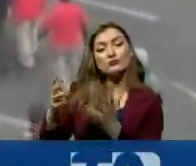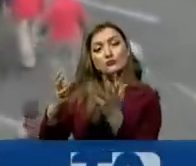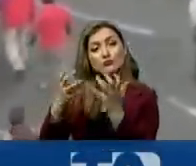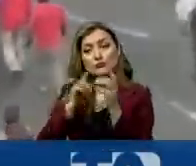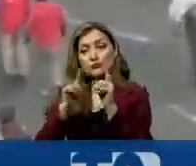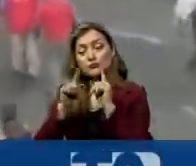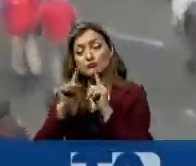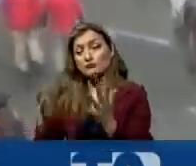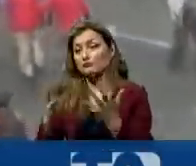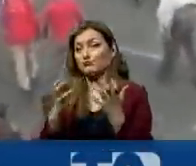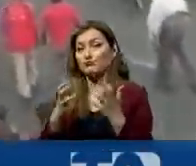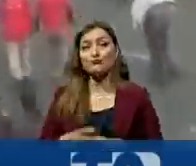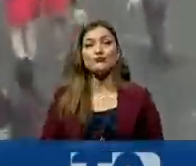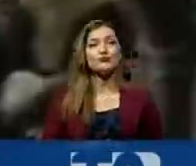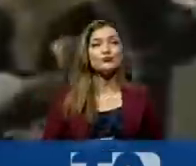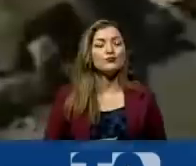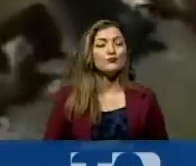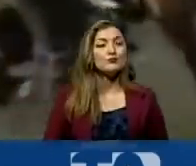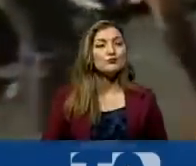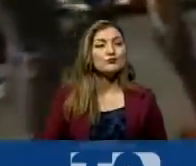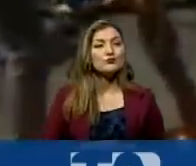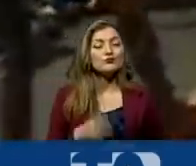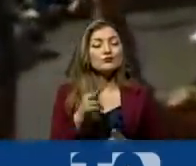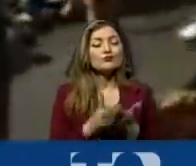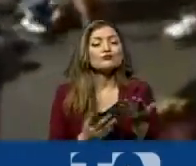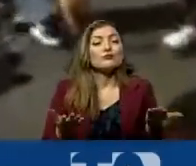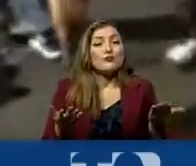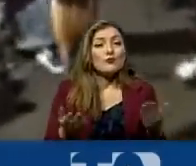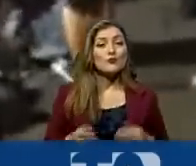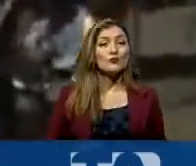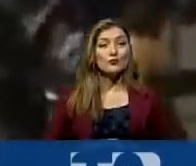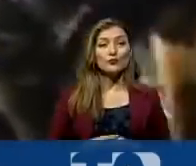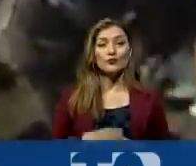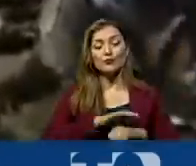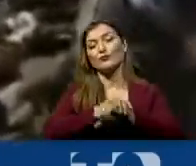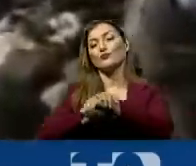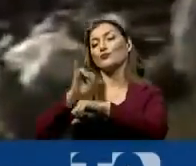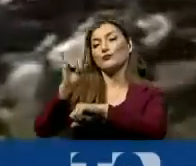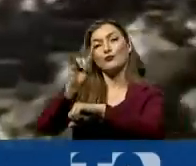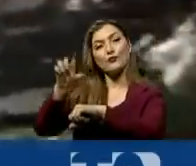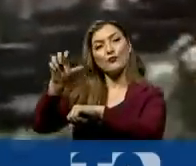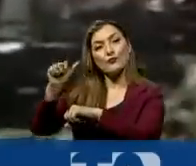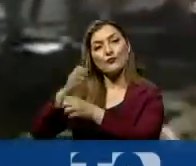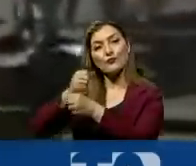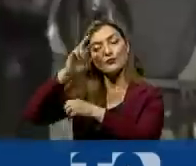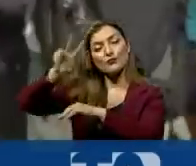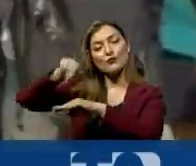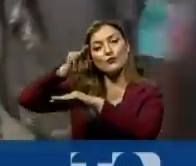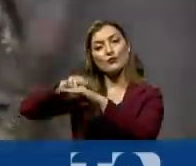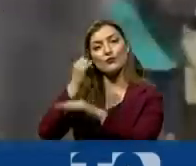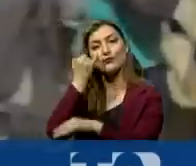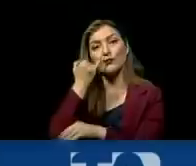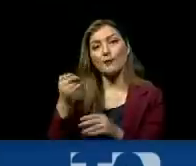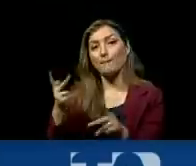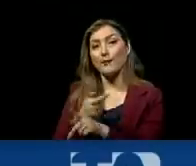y ahora la pregunta es qué va a pasar no tras la detención de leonidas iza seguramente esto va a cambiar los ánimos